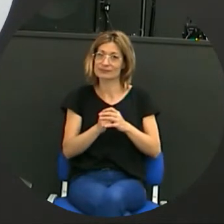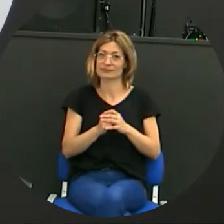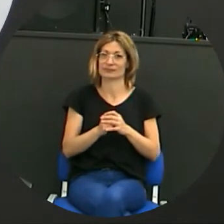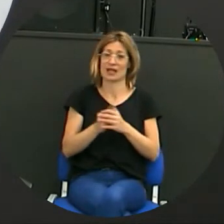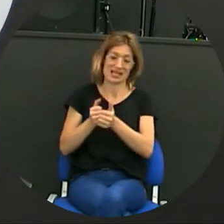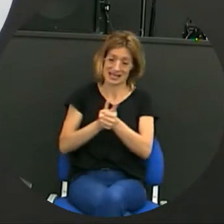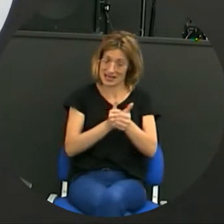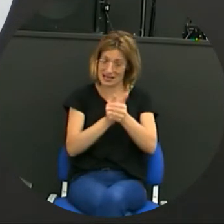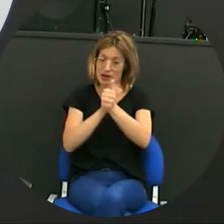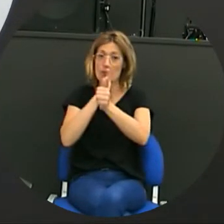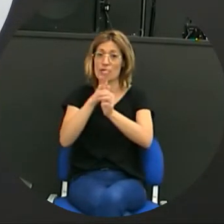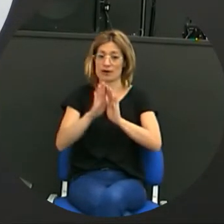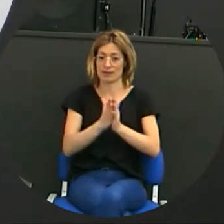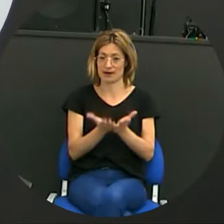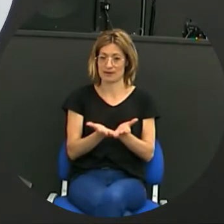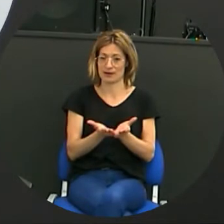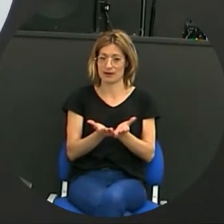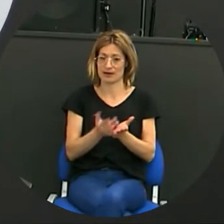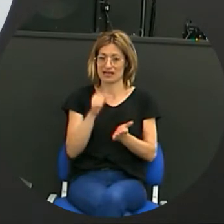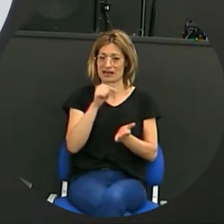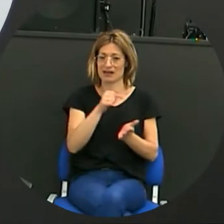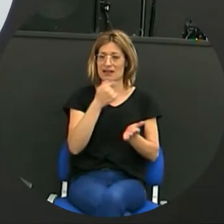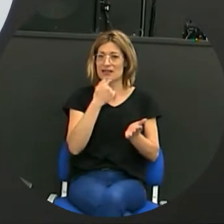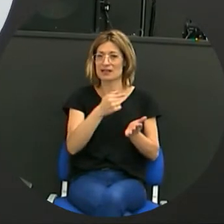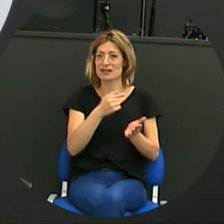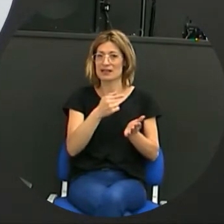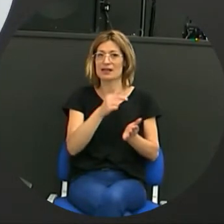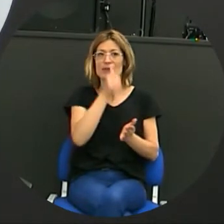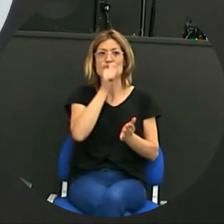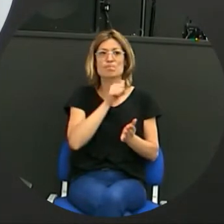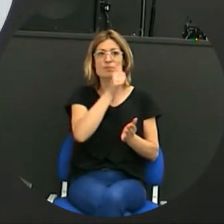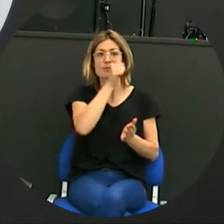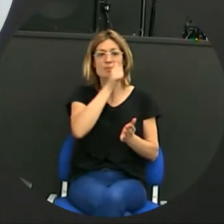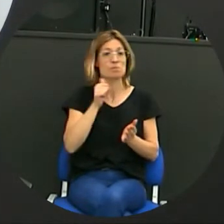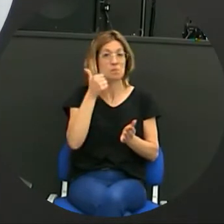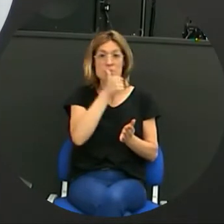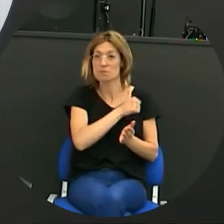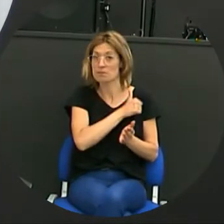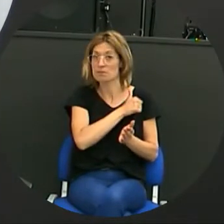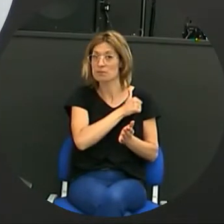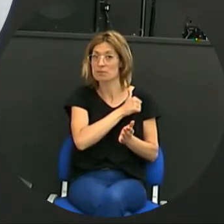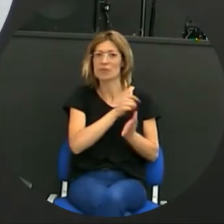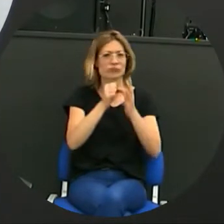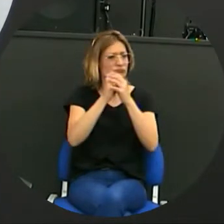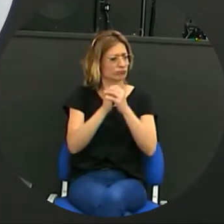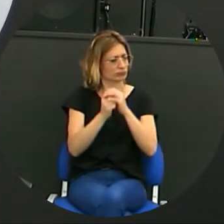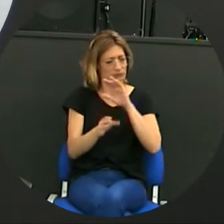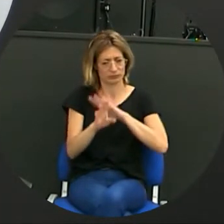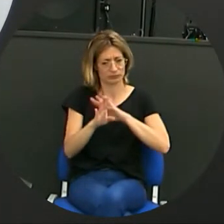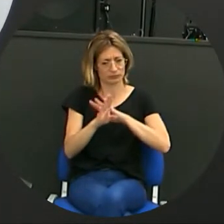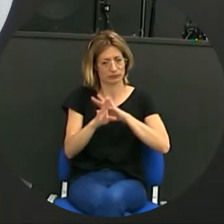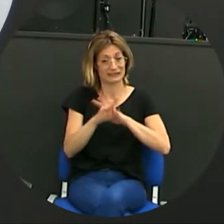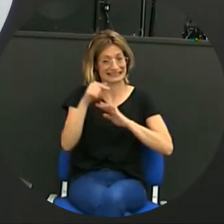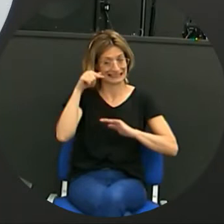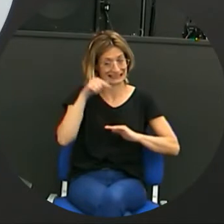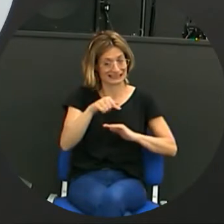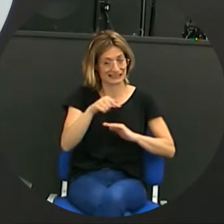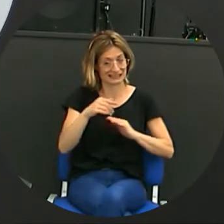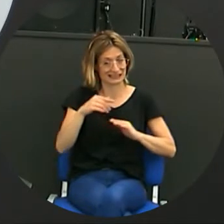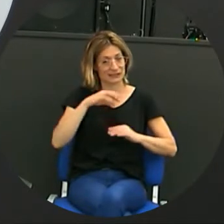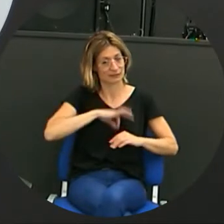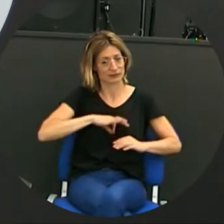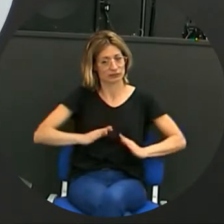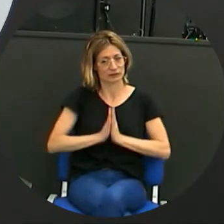que estaban ayunando y orando. Y el Espíritu Santo allí se reveló y les